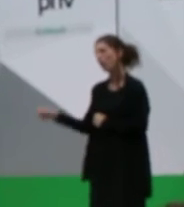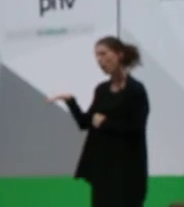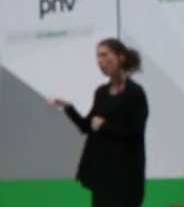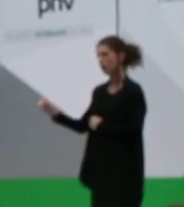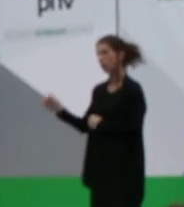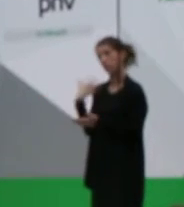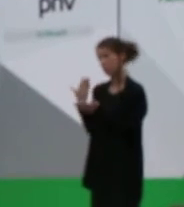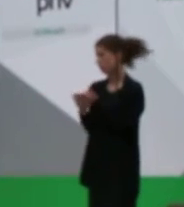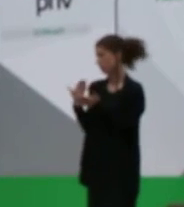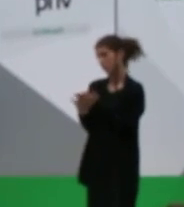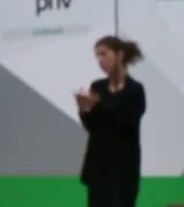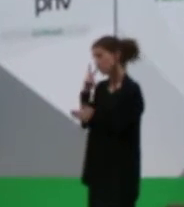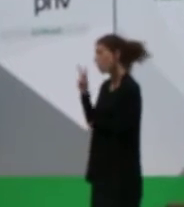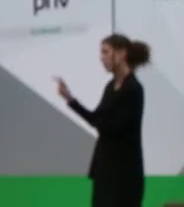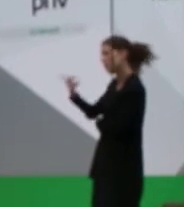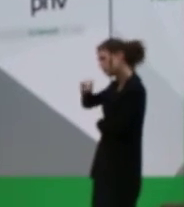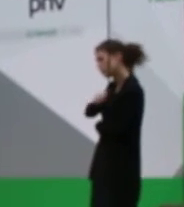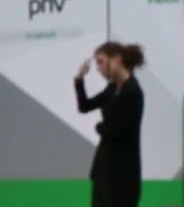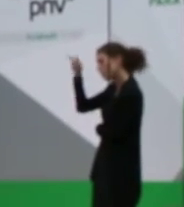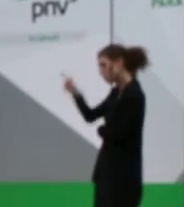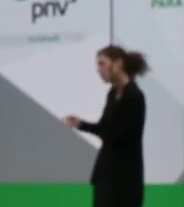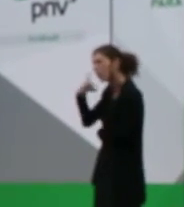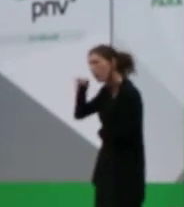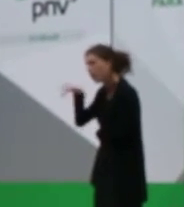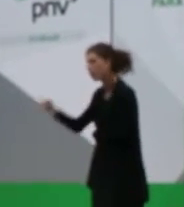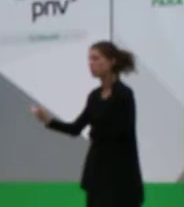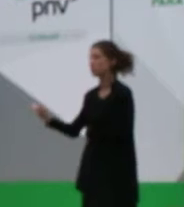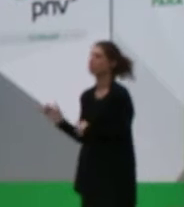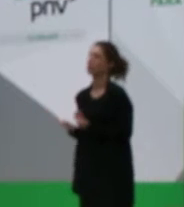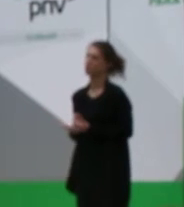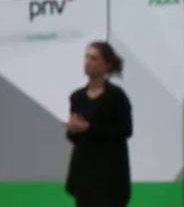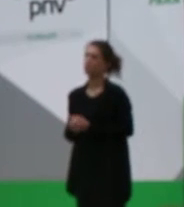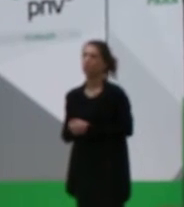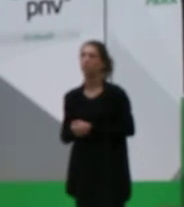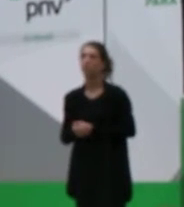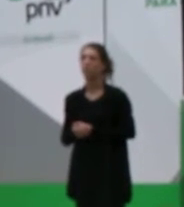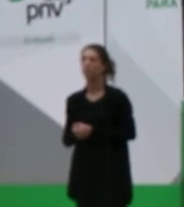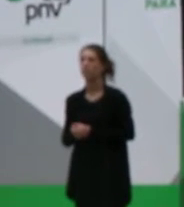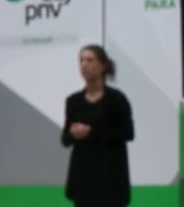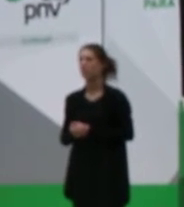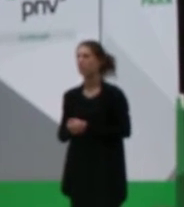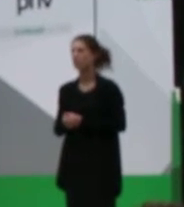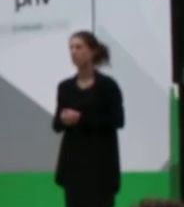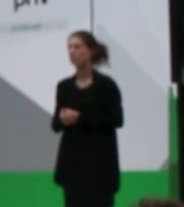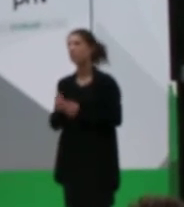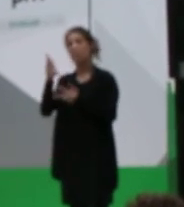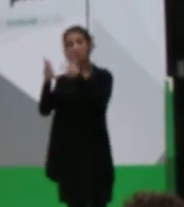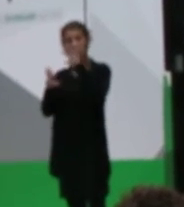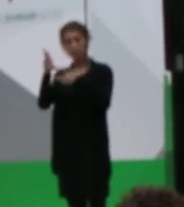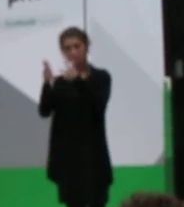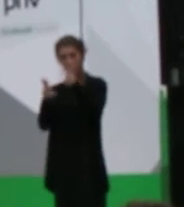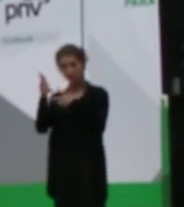eskarmentua eta erantzunkizuna balio nagusia gisa, eskainiz. Euskadi va a